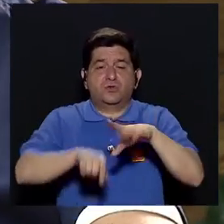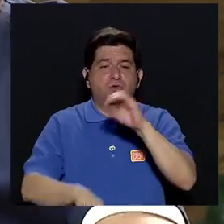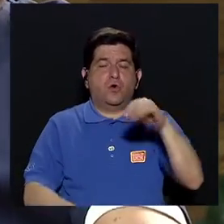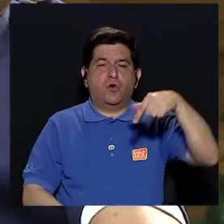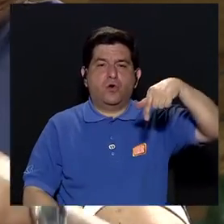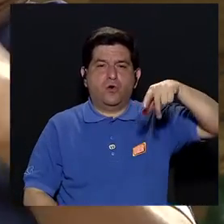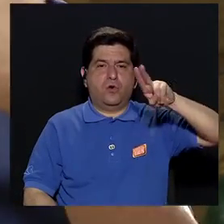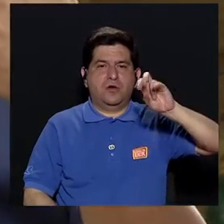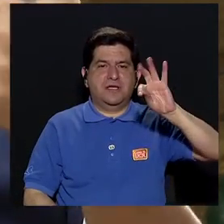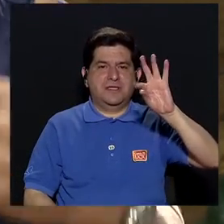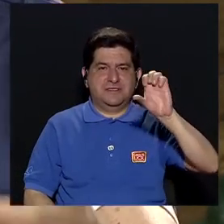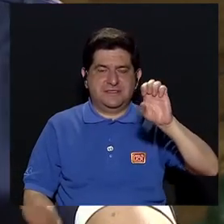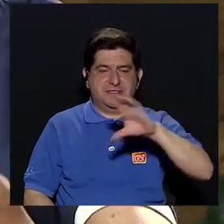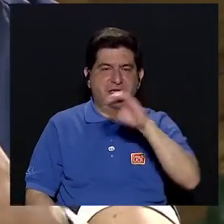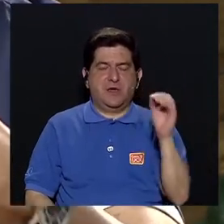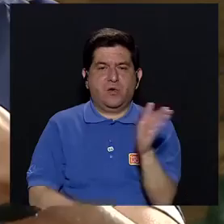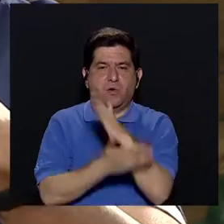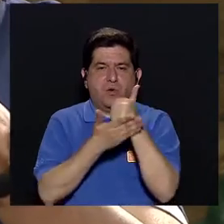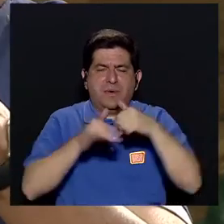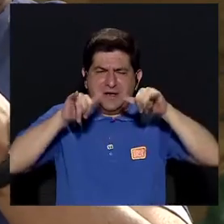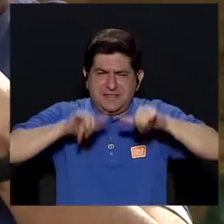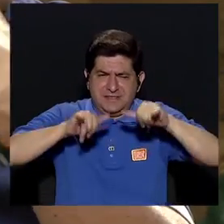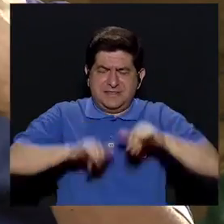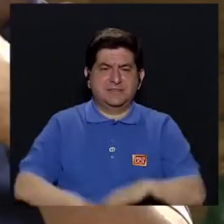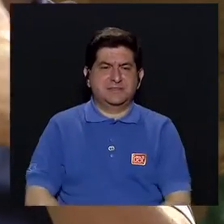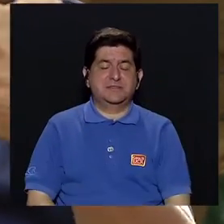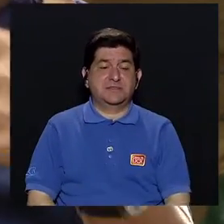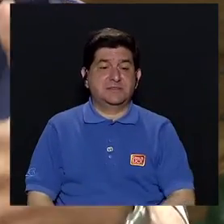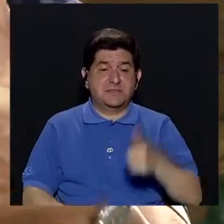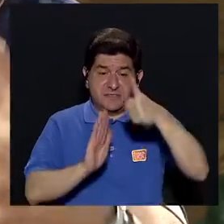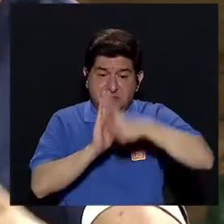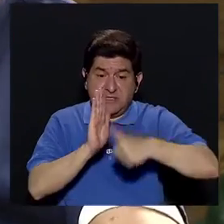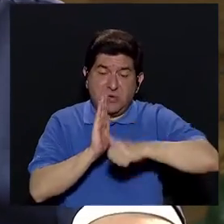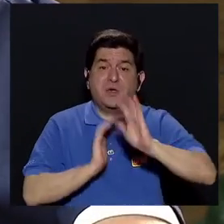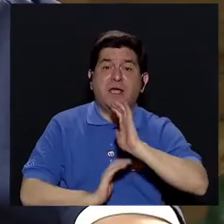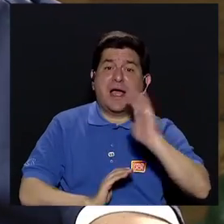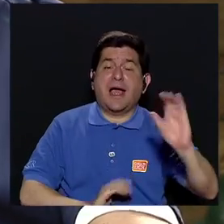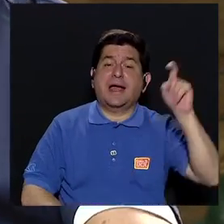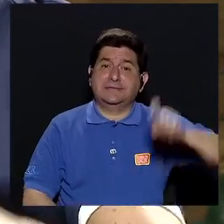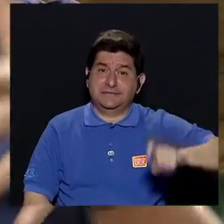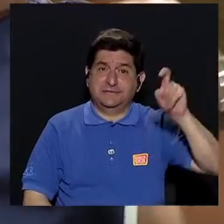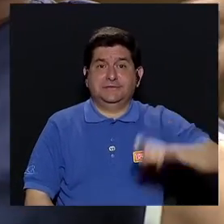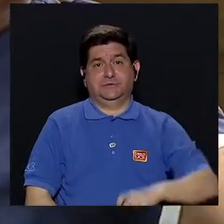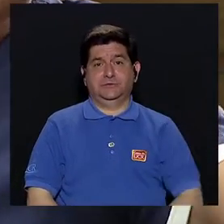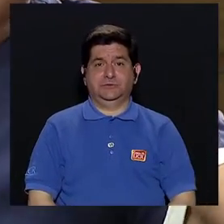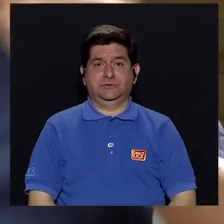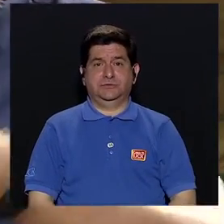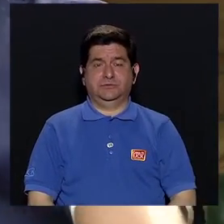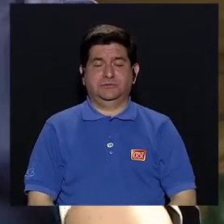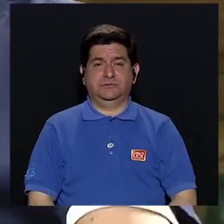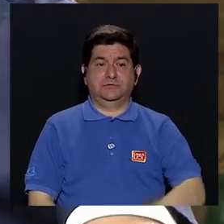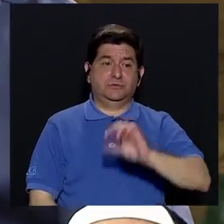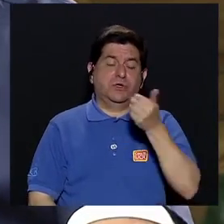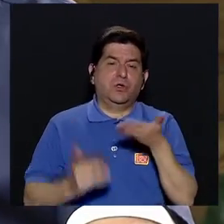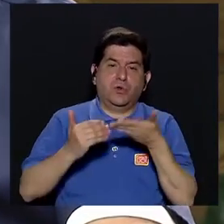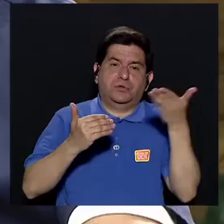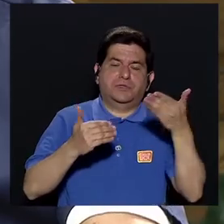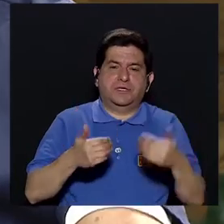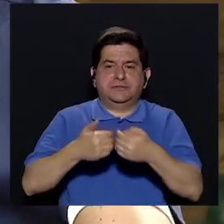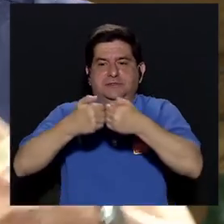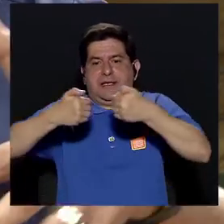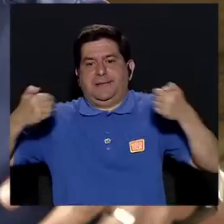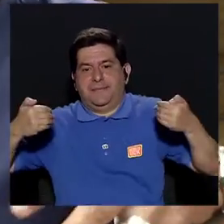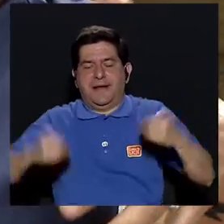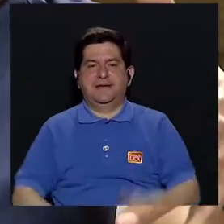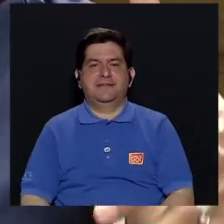de quistes, la cirugía de piezas retenidas, la cirugía en niños, etc. Y otro aspecto